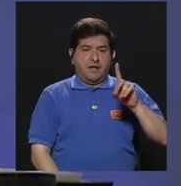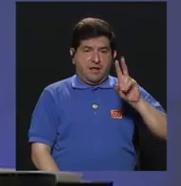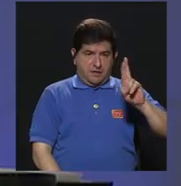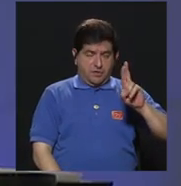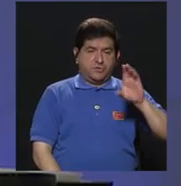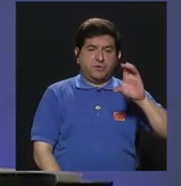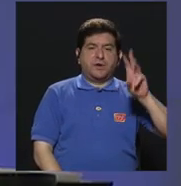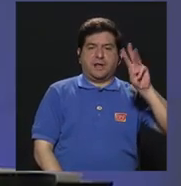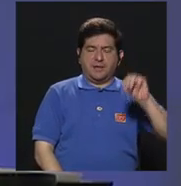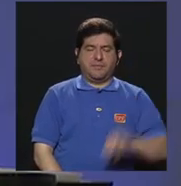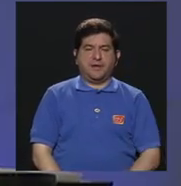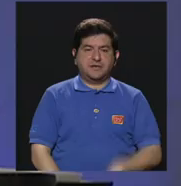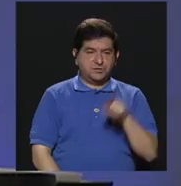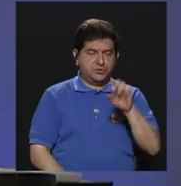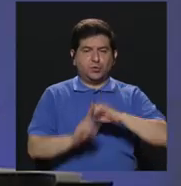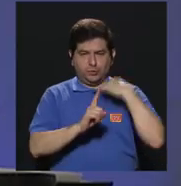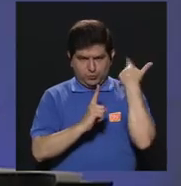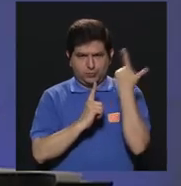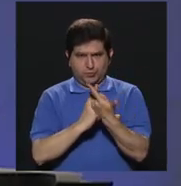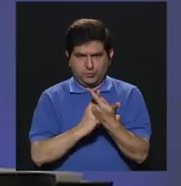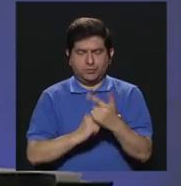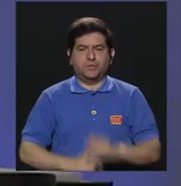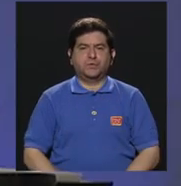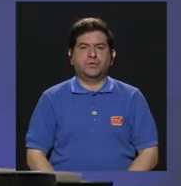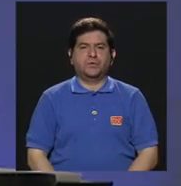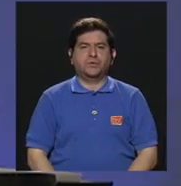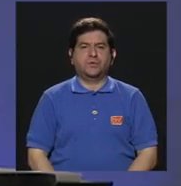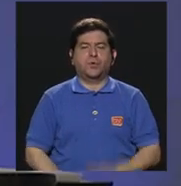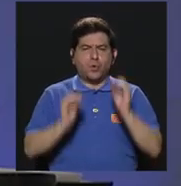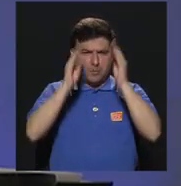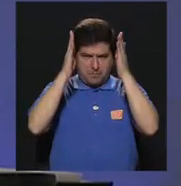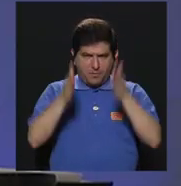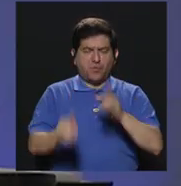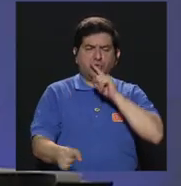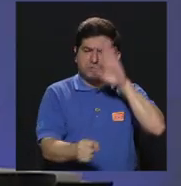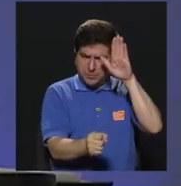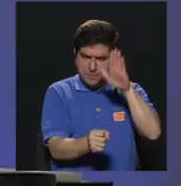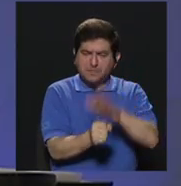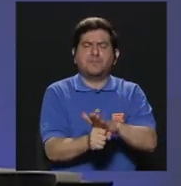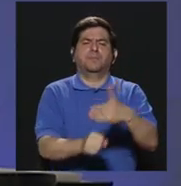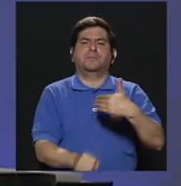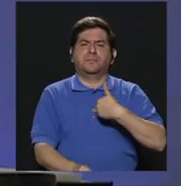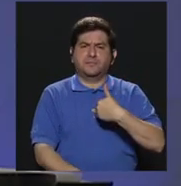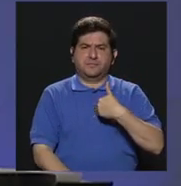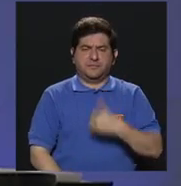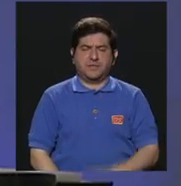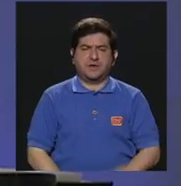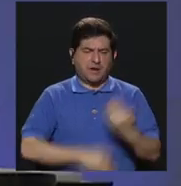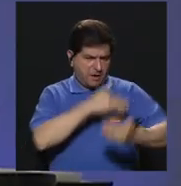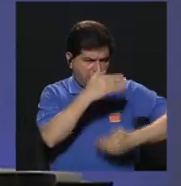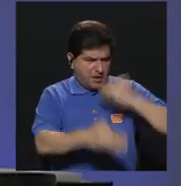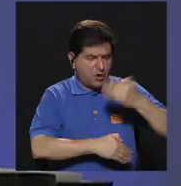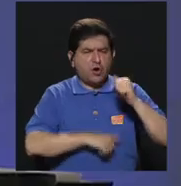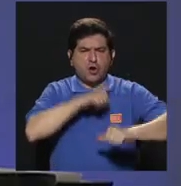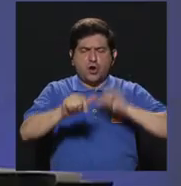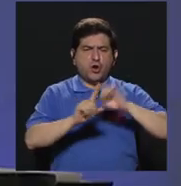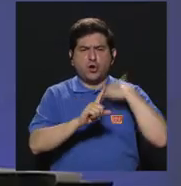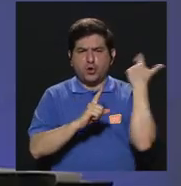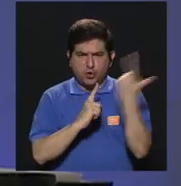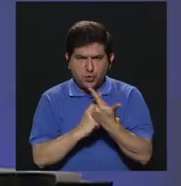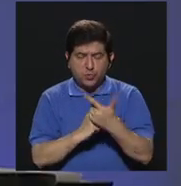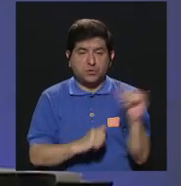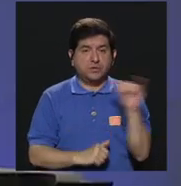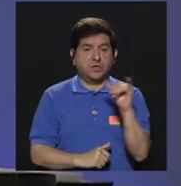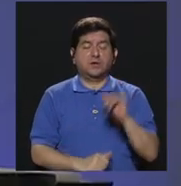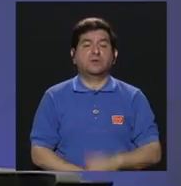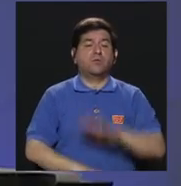no solo ha sido un sociólogo, un gran académico comprometido con los procesos y luchas sociales,